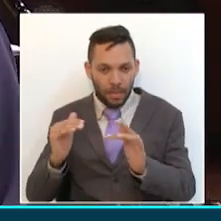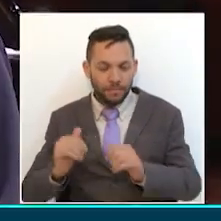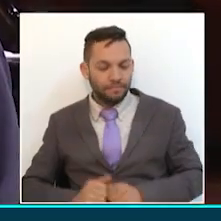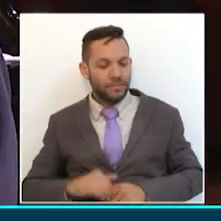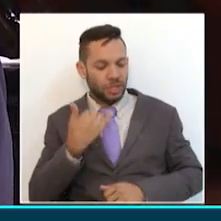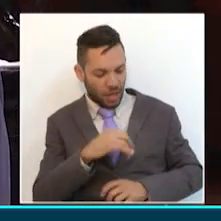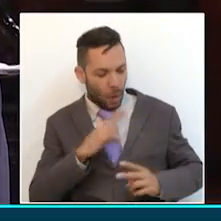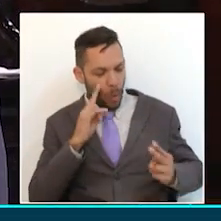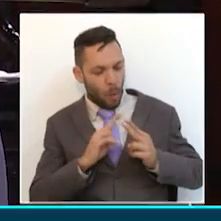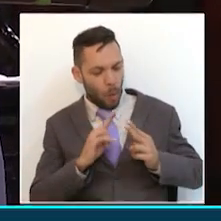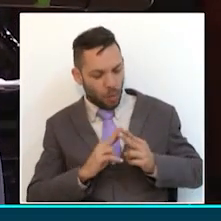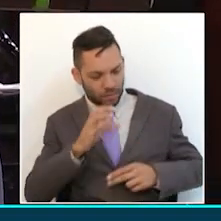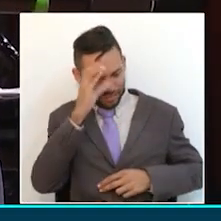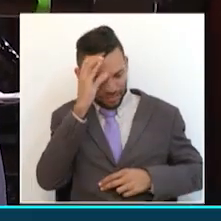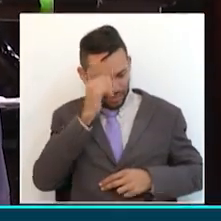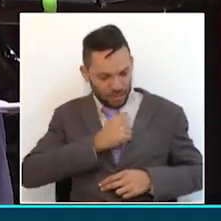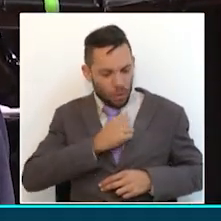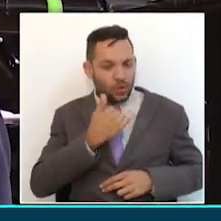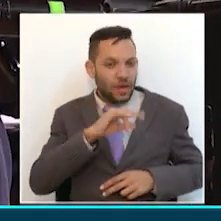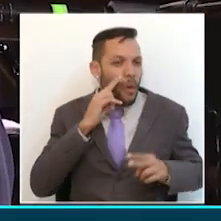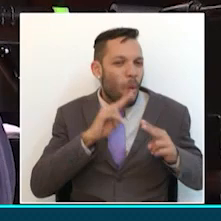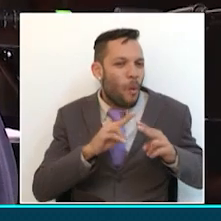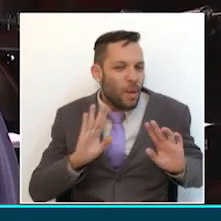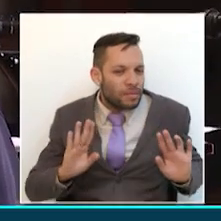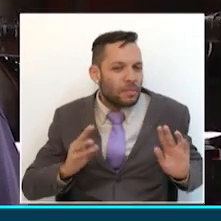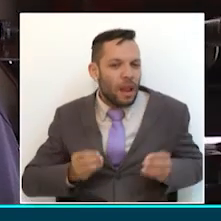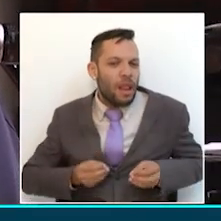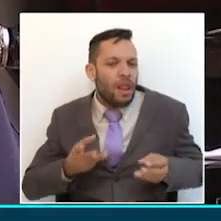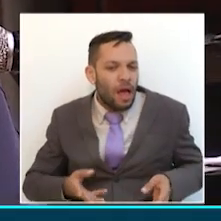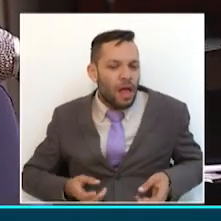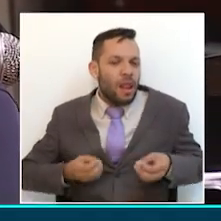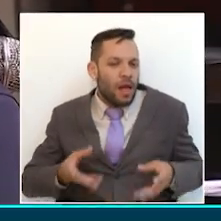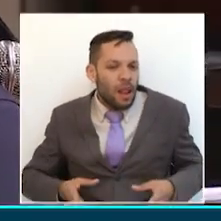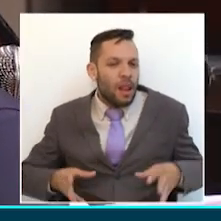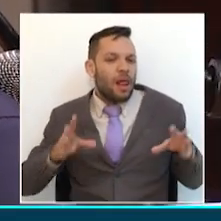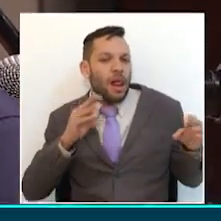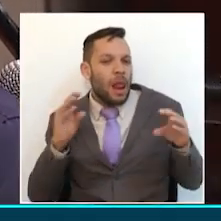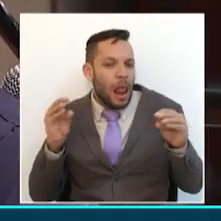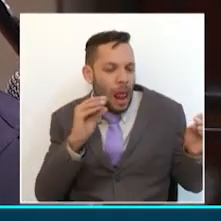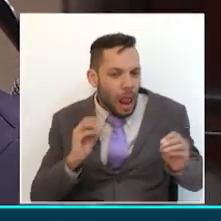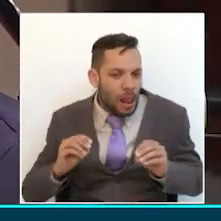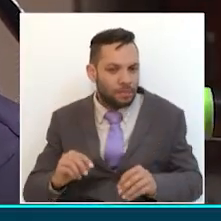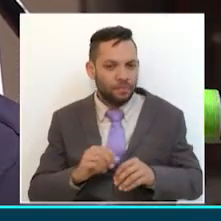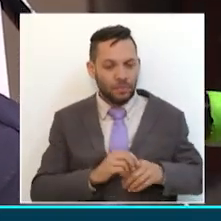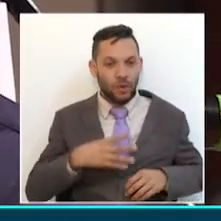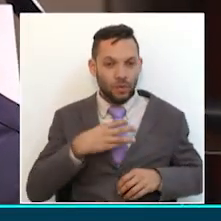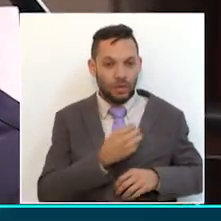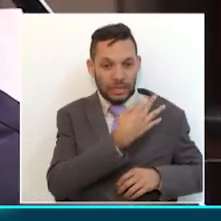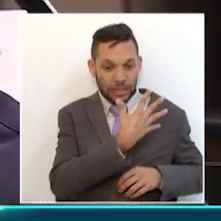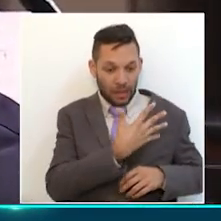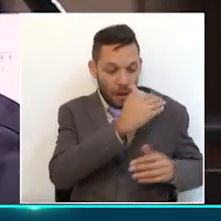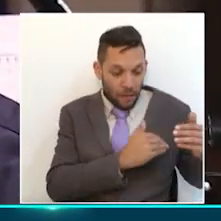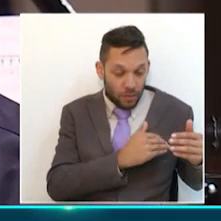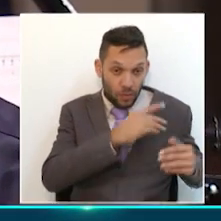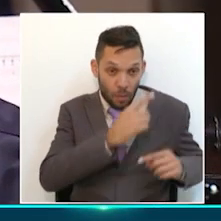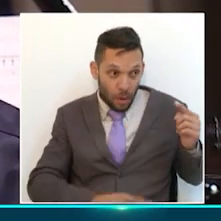parte de lo que yo voy a hacer. Yo siempre digo, no te pongas a discutir en Colombia del 35 para abajo porque te dan vuelta,